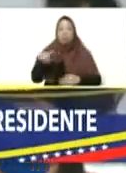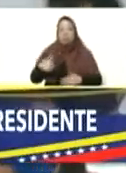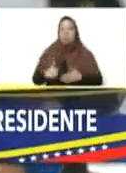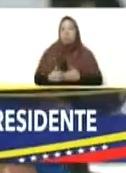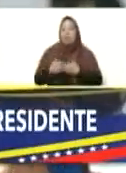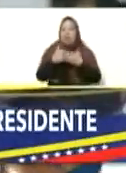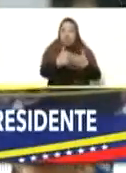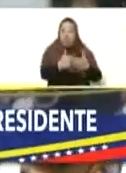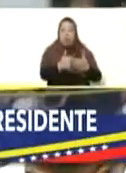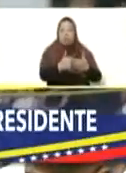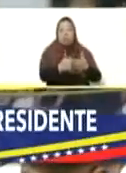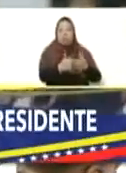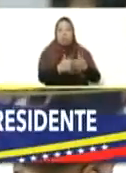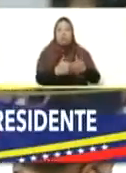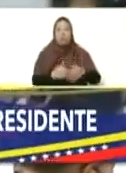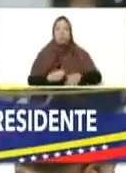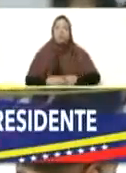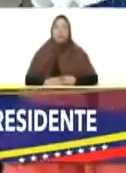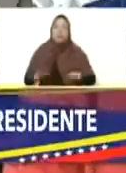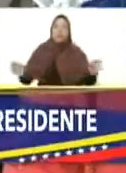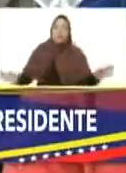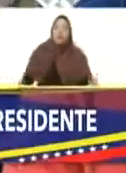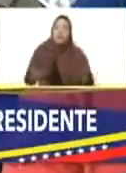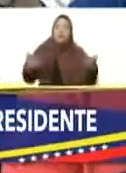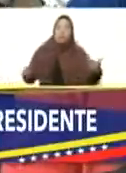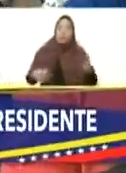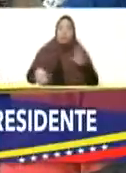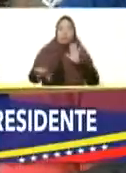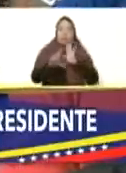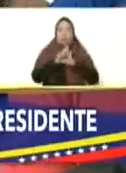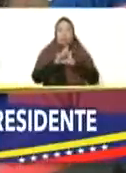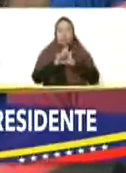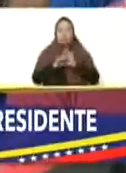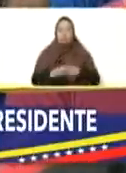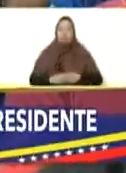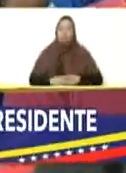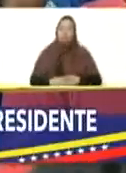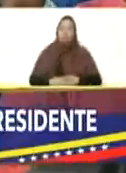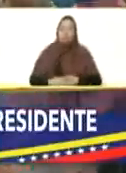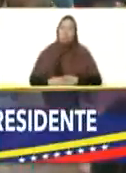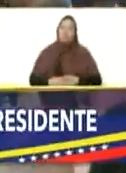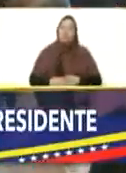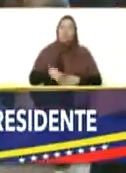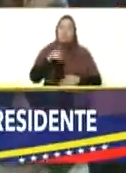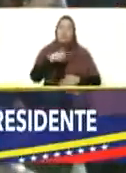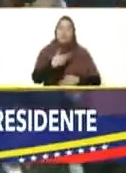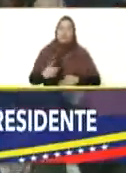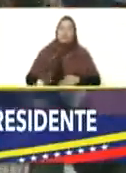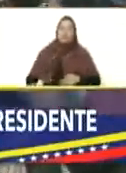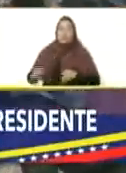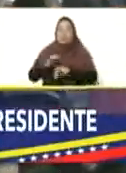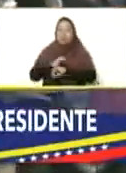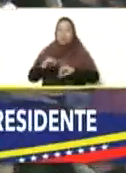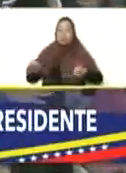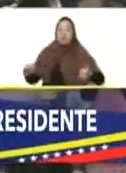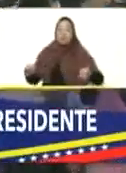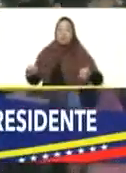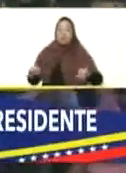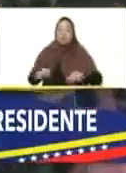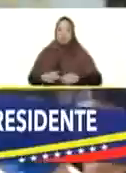nos prendemos con usted a promover esas leyes y ahí presidente ya con esto cierro por qué